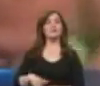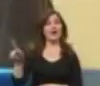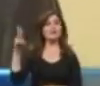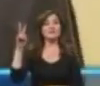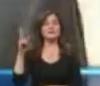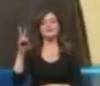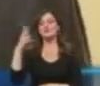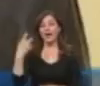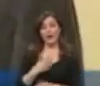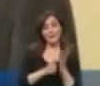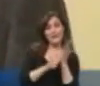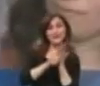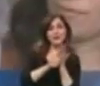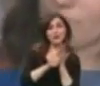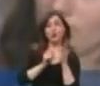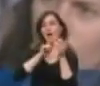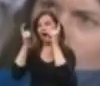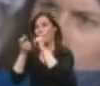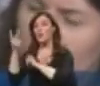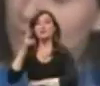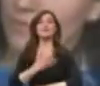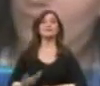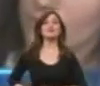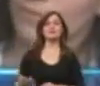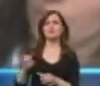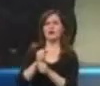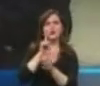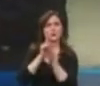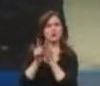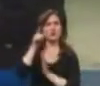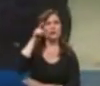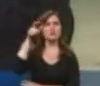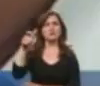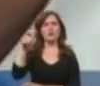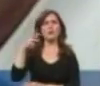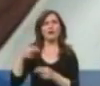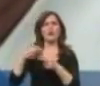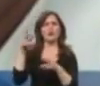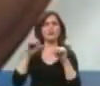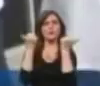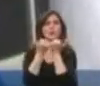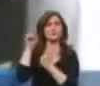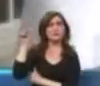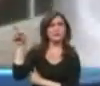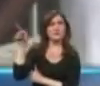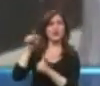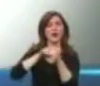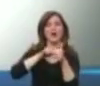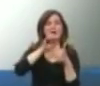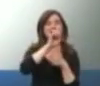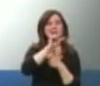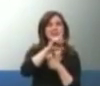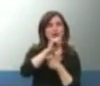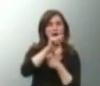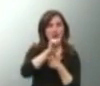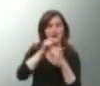de ministro a vicepresidente. Por esos días, una denuncia presentada ante la Fiscalía por los exasambleístas Jorge Scala y Galo Lara ponían